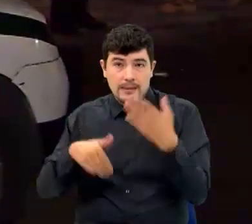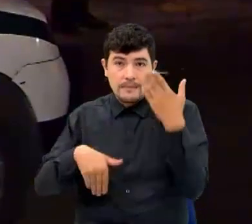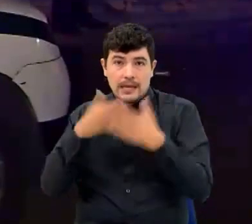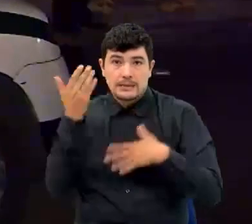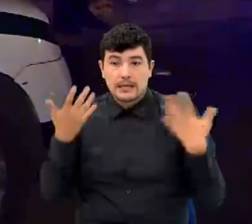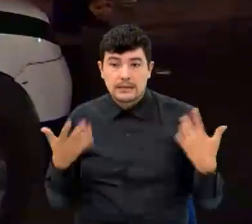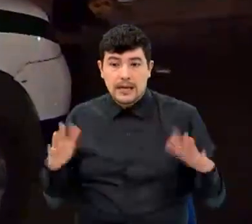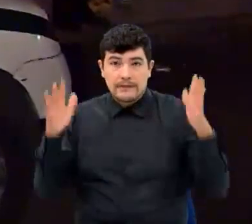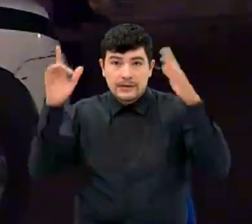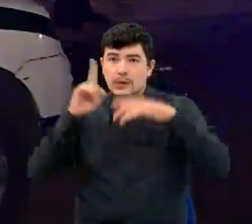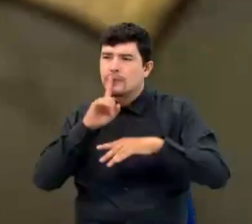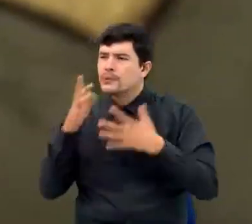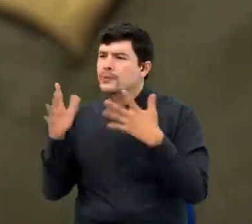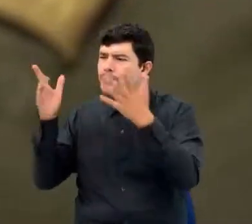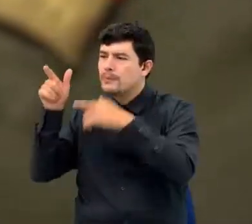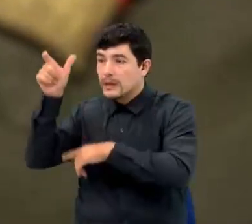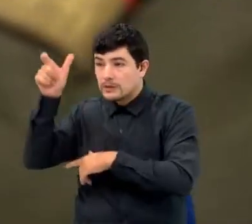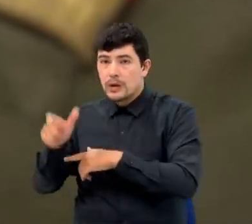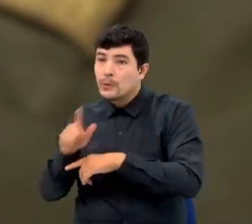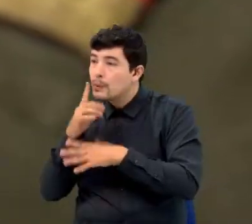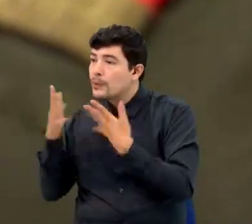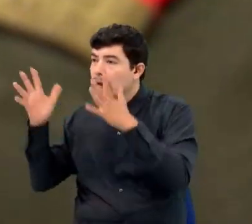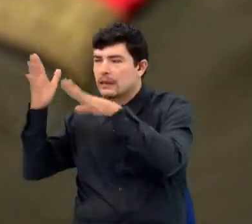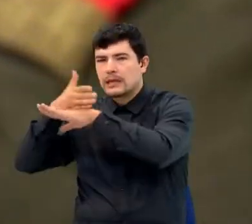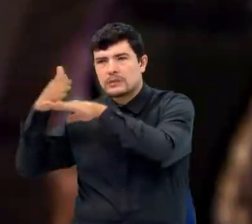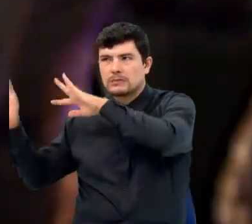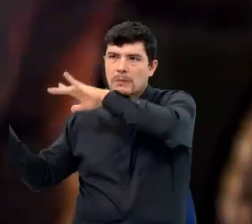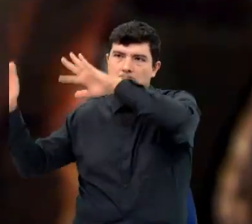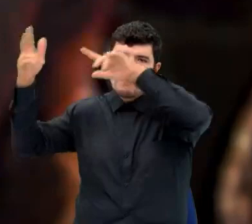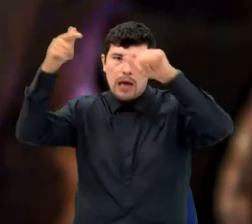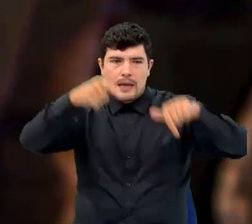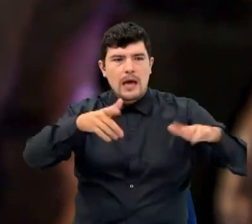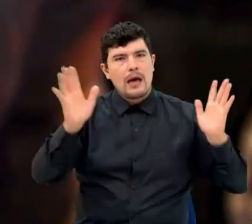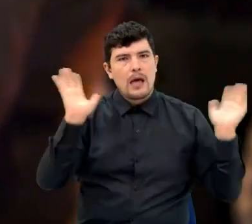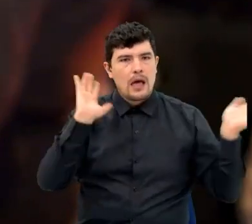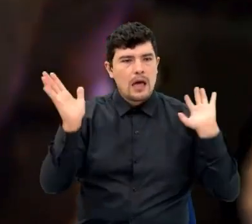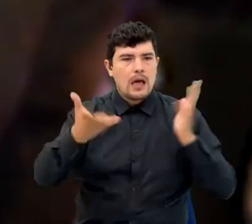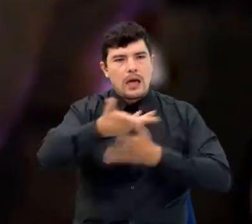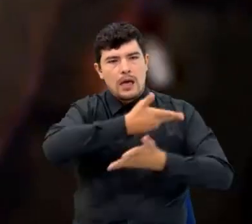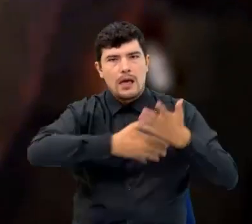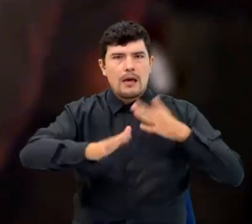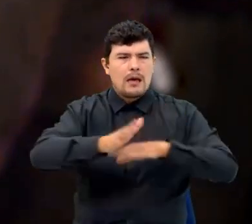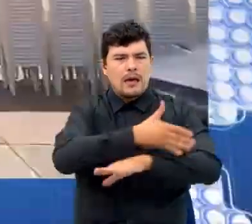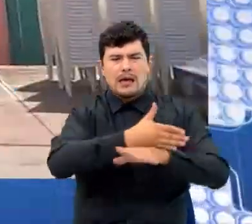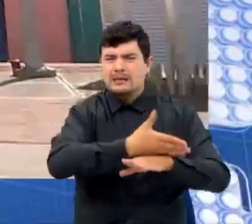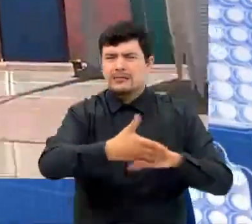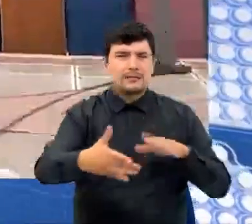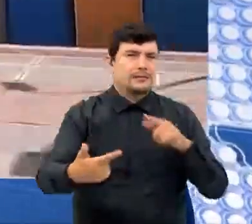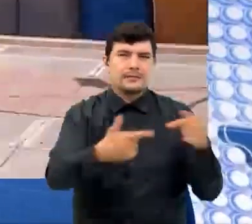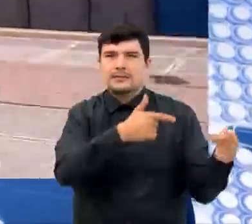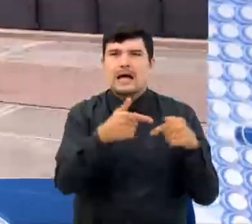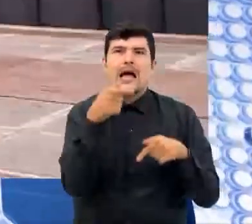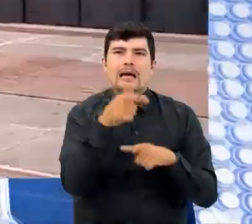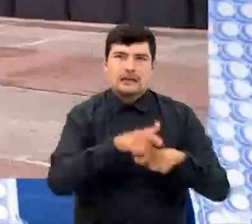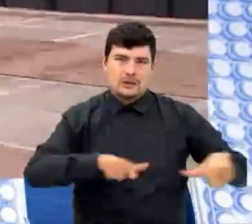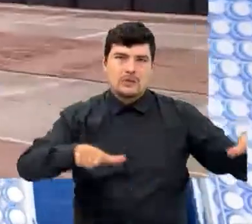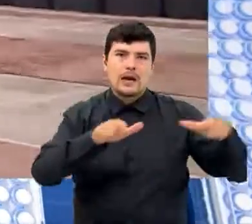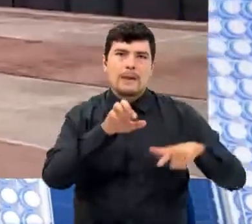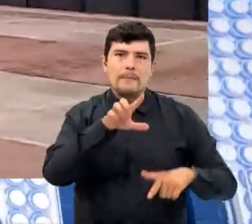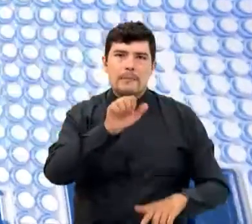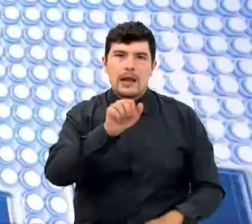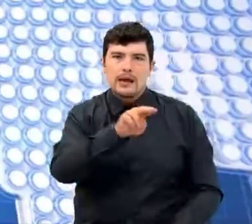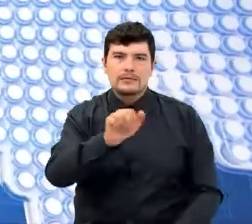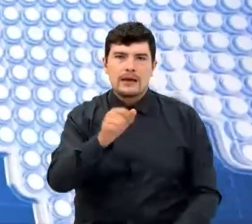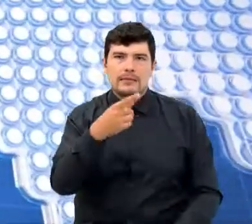uno de los funcionarios se habría descontrolado la noche del sábado. El epicentro de esta polémica se ubica en Plaza de Banderas, donde hace